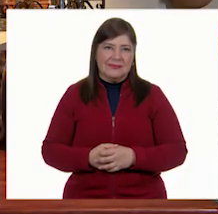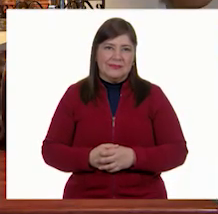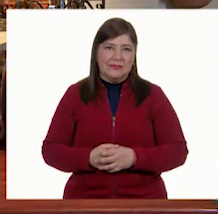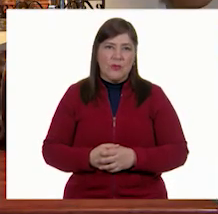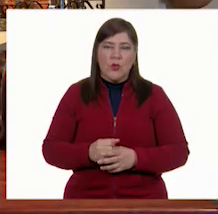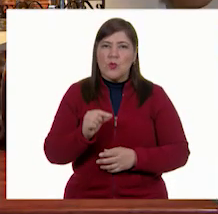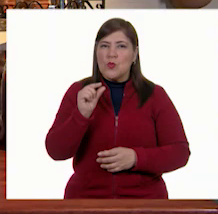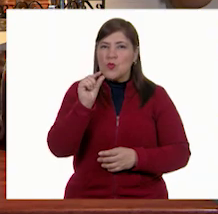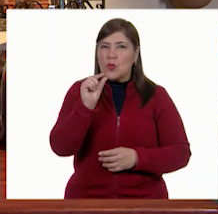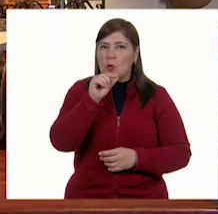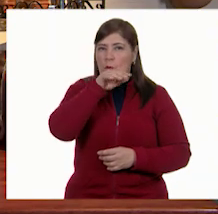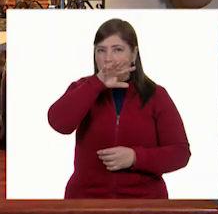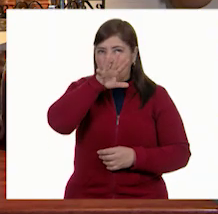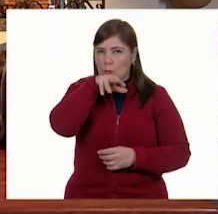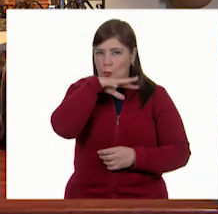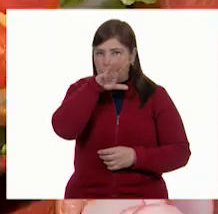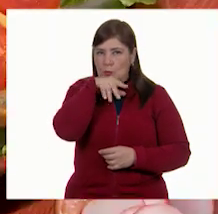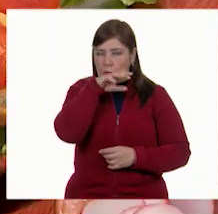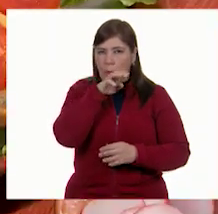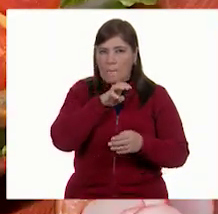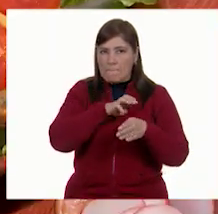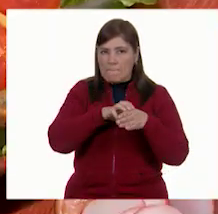Un poco de cebolla morada.